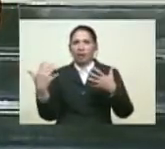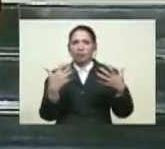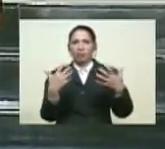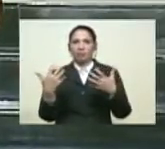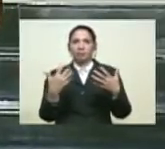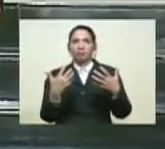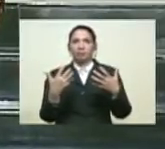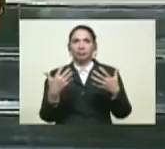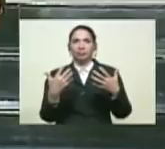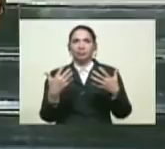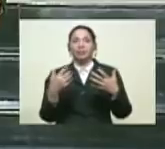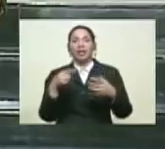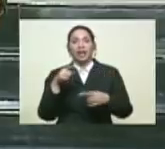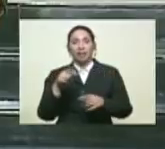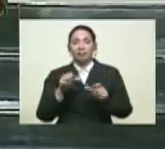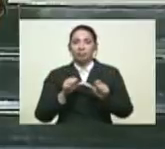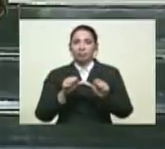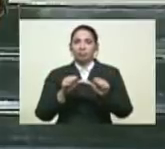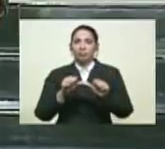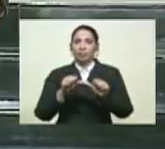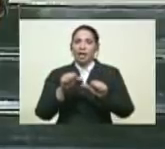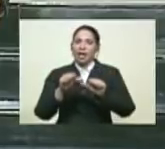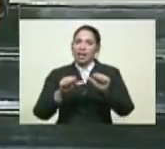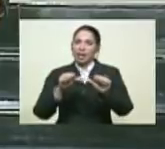le correspondió a una generación, la generación